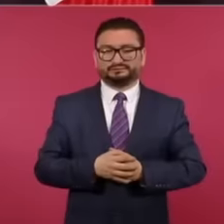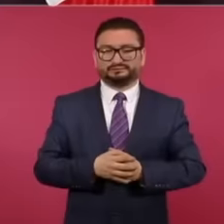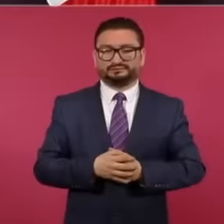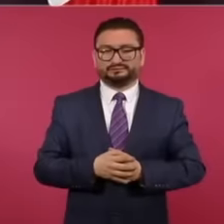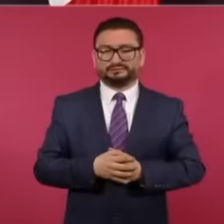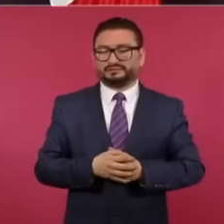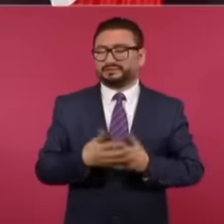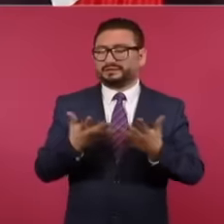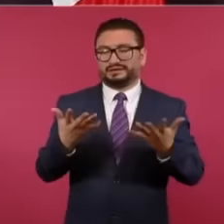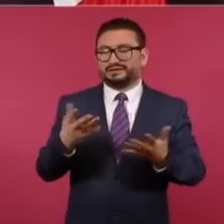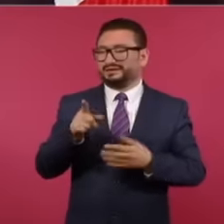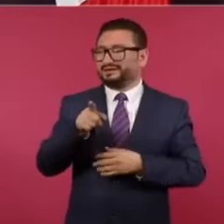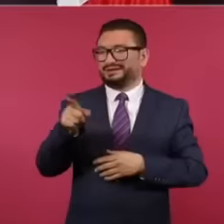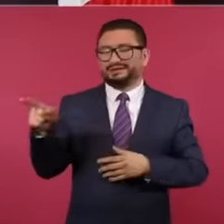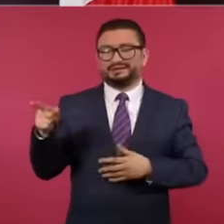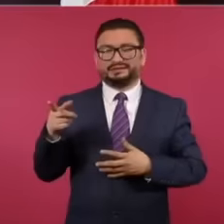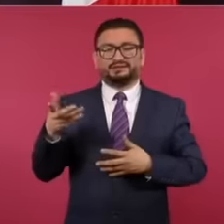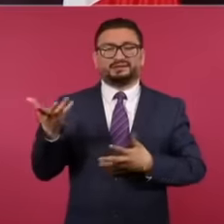Y eso los lleva